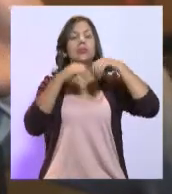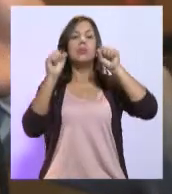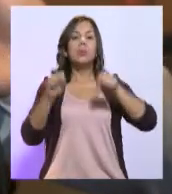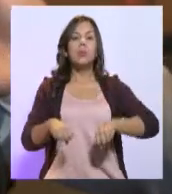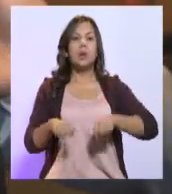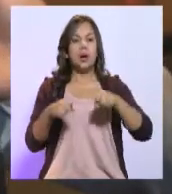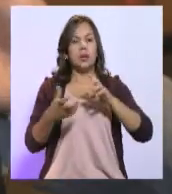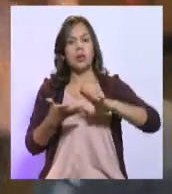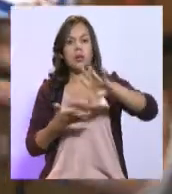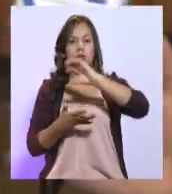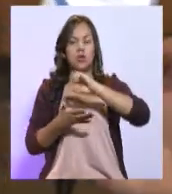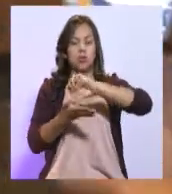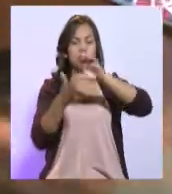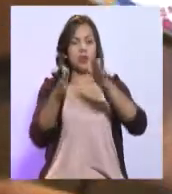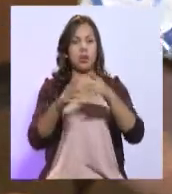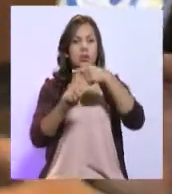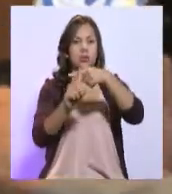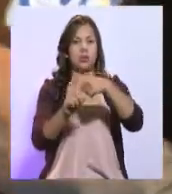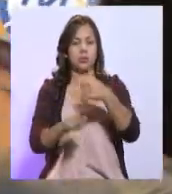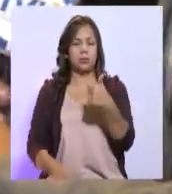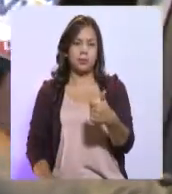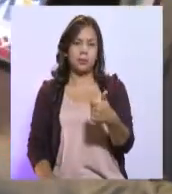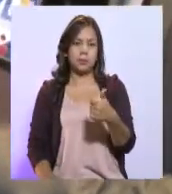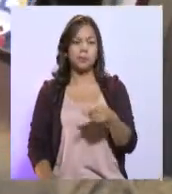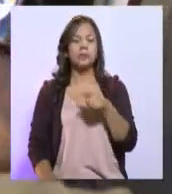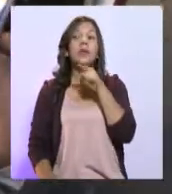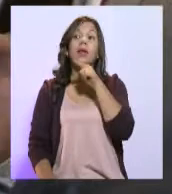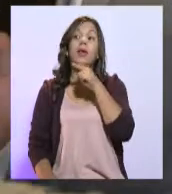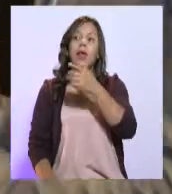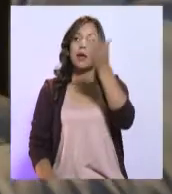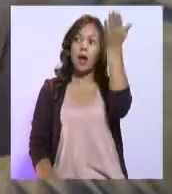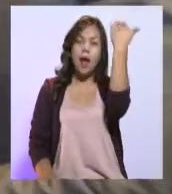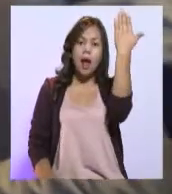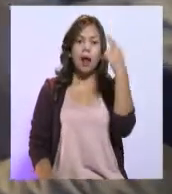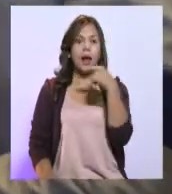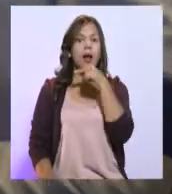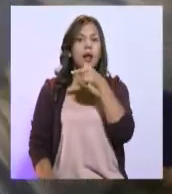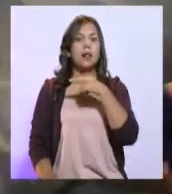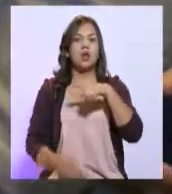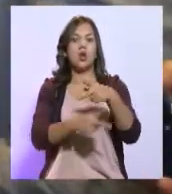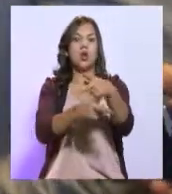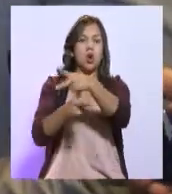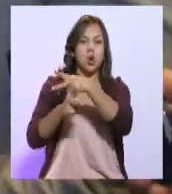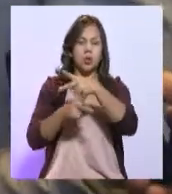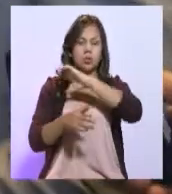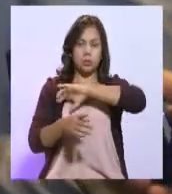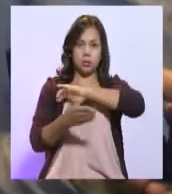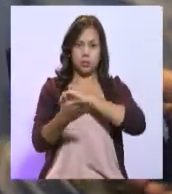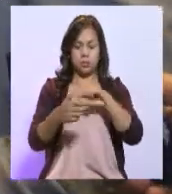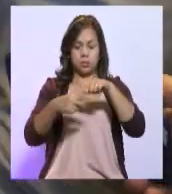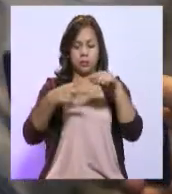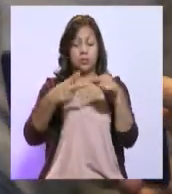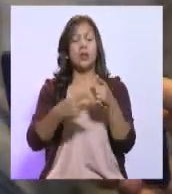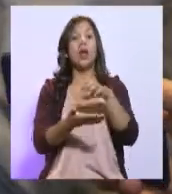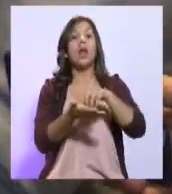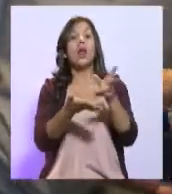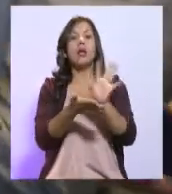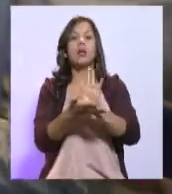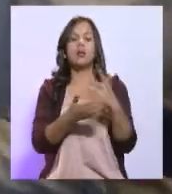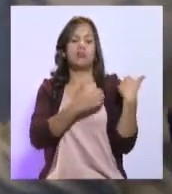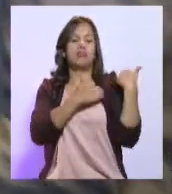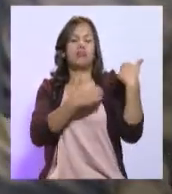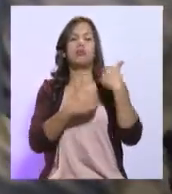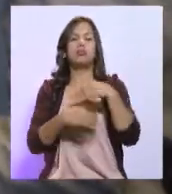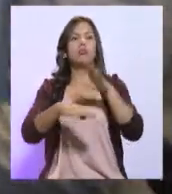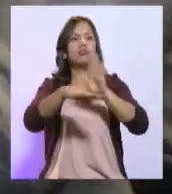generar bienestar a la ciudadanía. Quien fiscaliza al alcalde es el Consejo Metropolitano. Las competencias de la Asamblea Nacional, ¿cuáles serán?